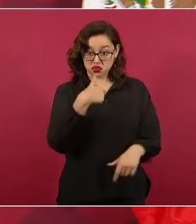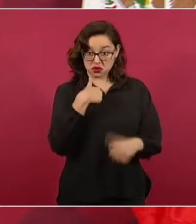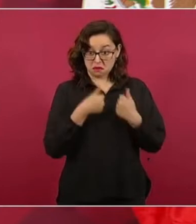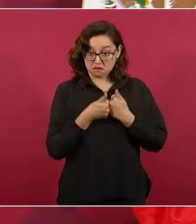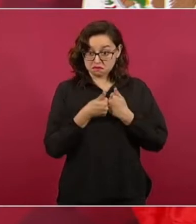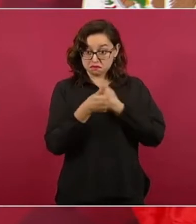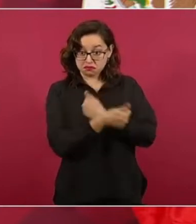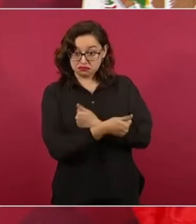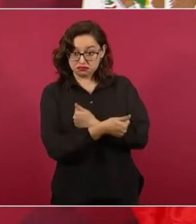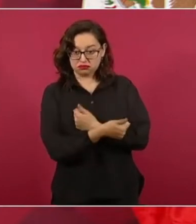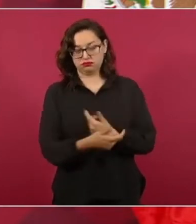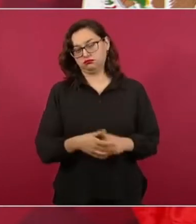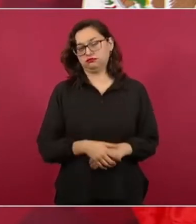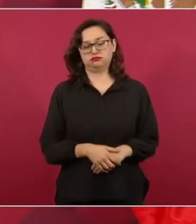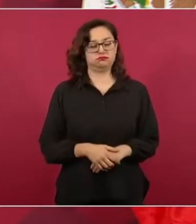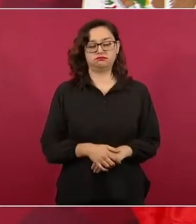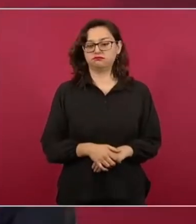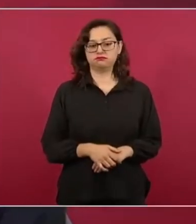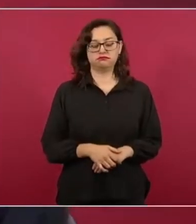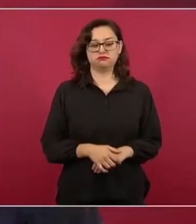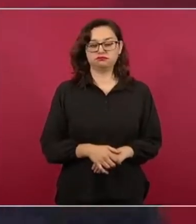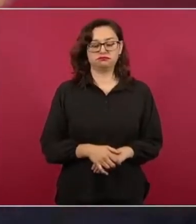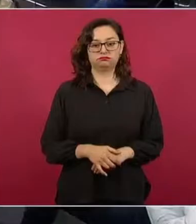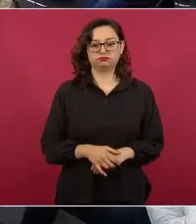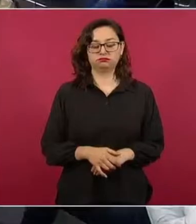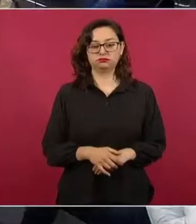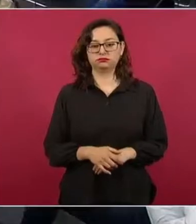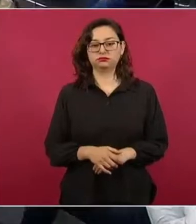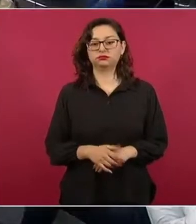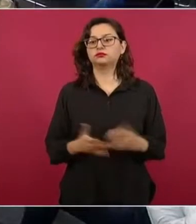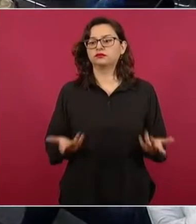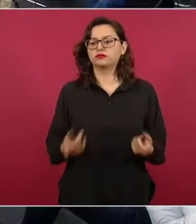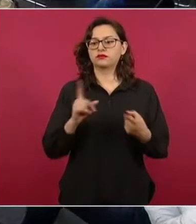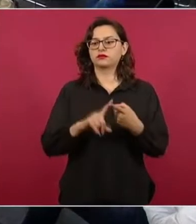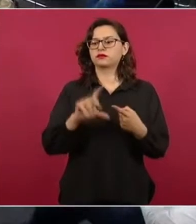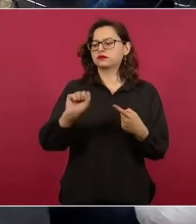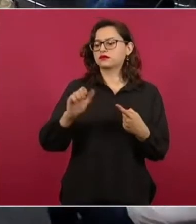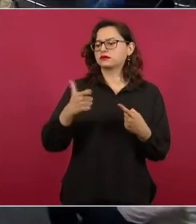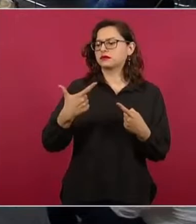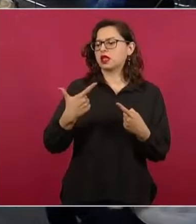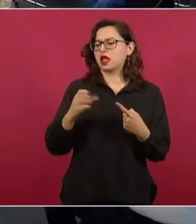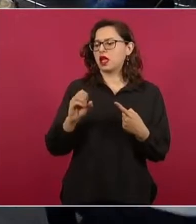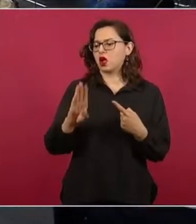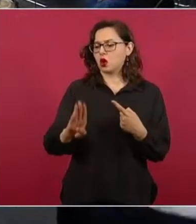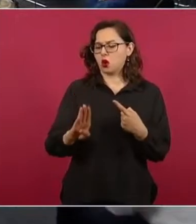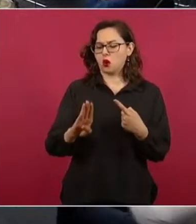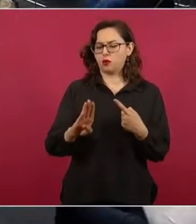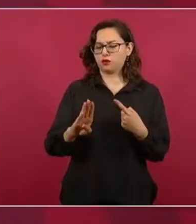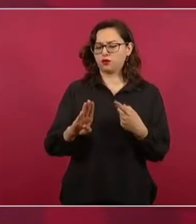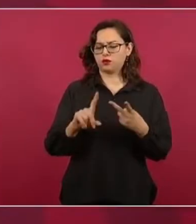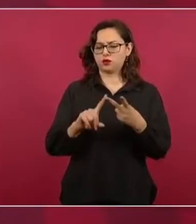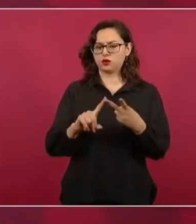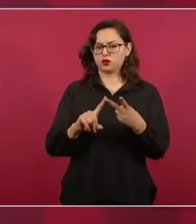No sabemos todavía, es un asunto que está viendo la Secretaría de Gobernación con